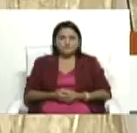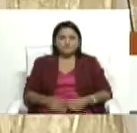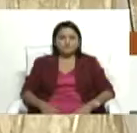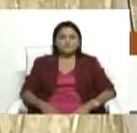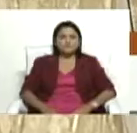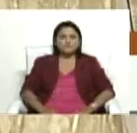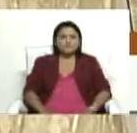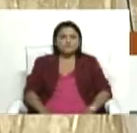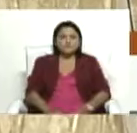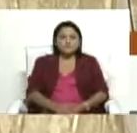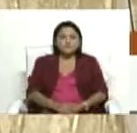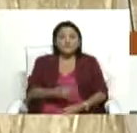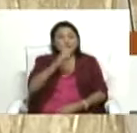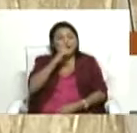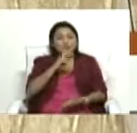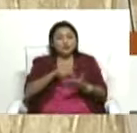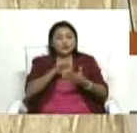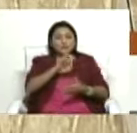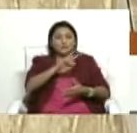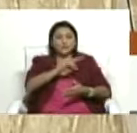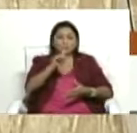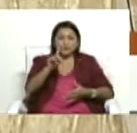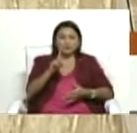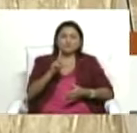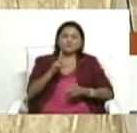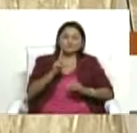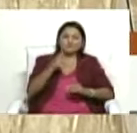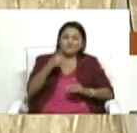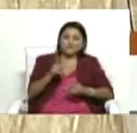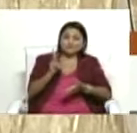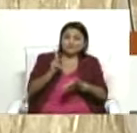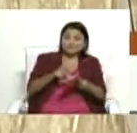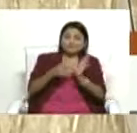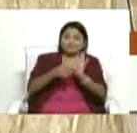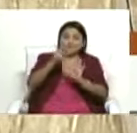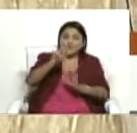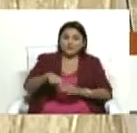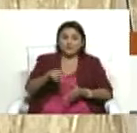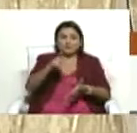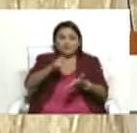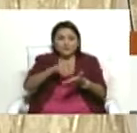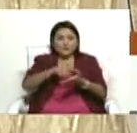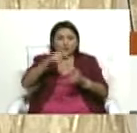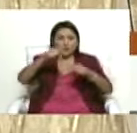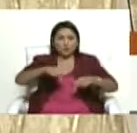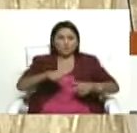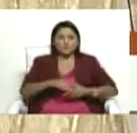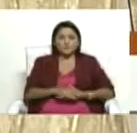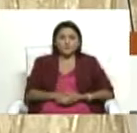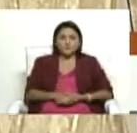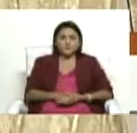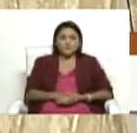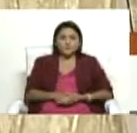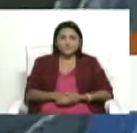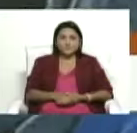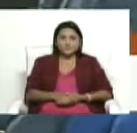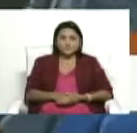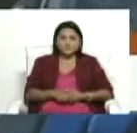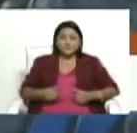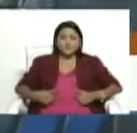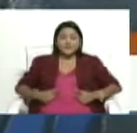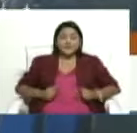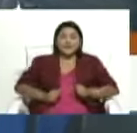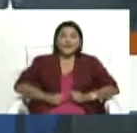elección del año 2021, que se encuentran representados hoy aquí. Es